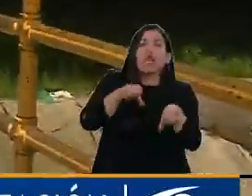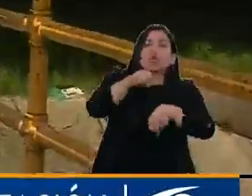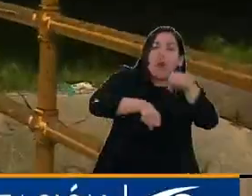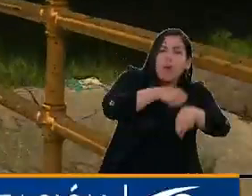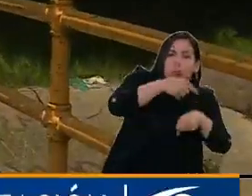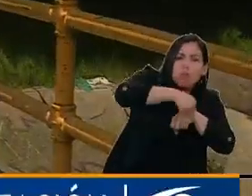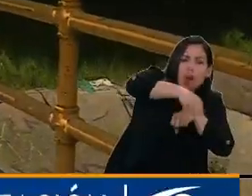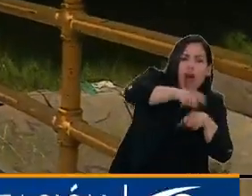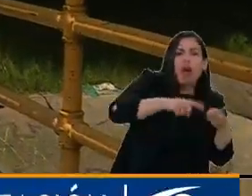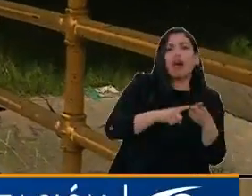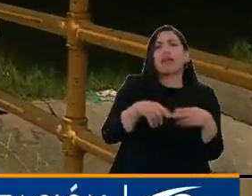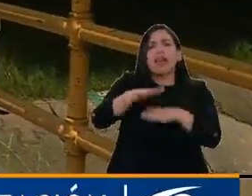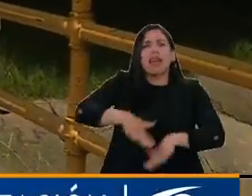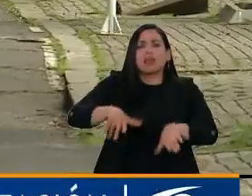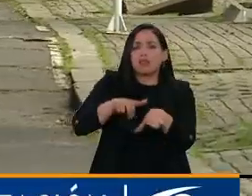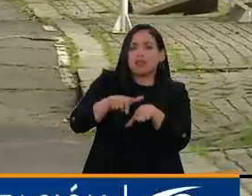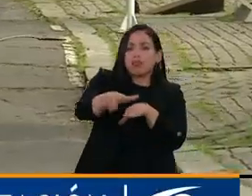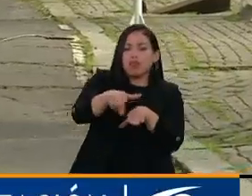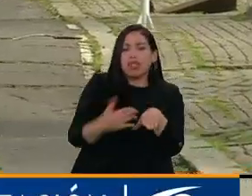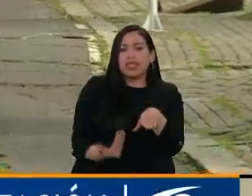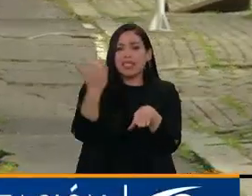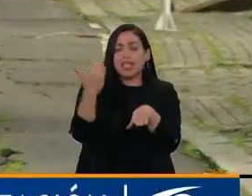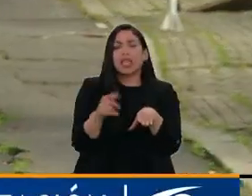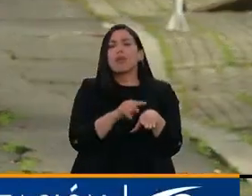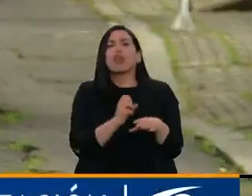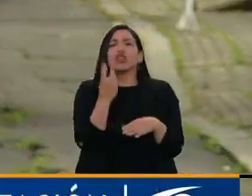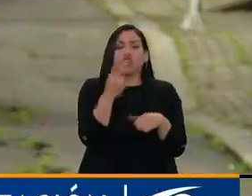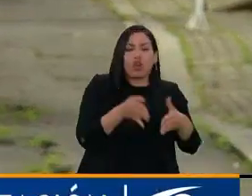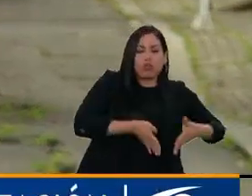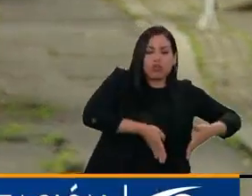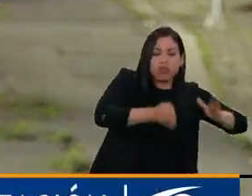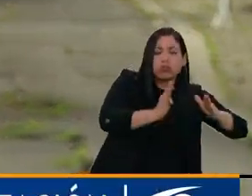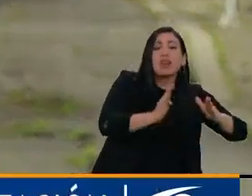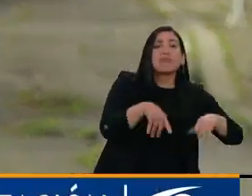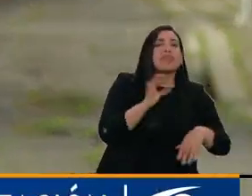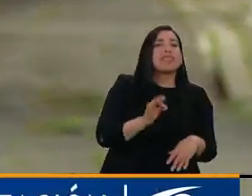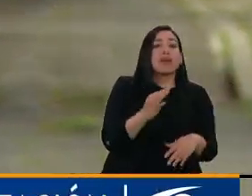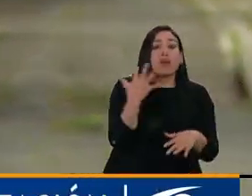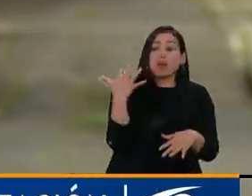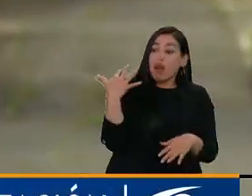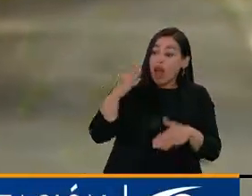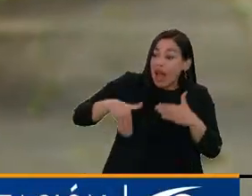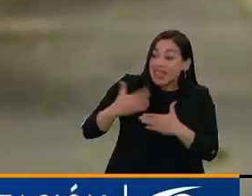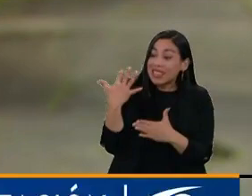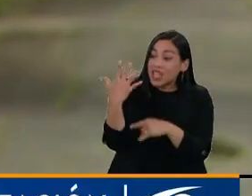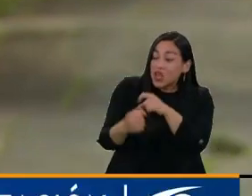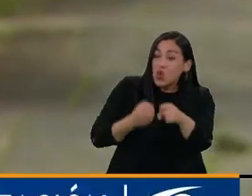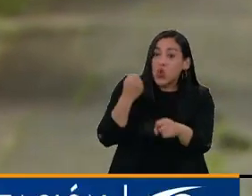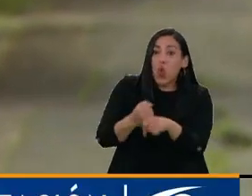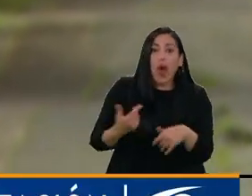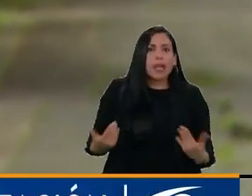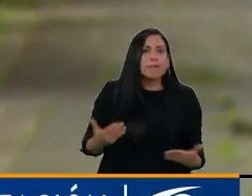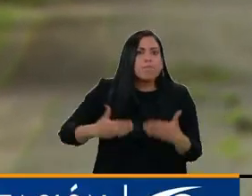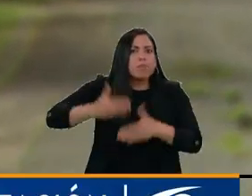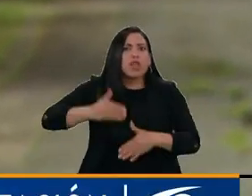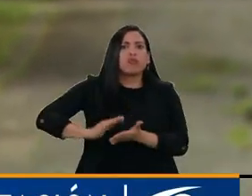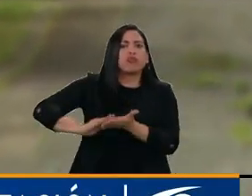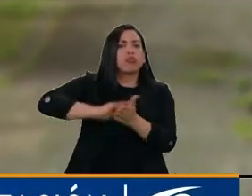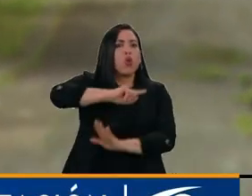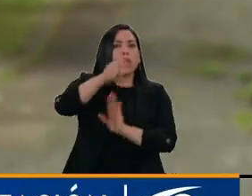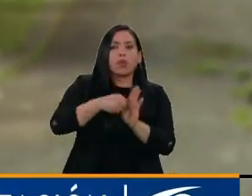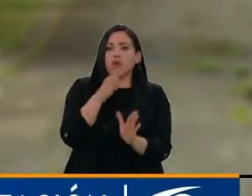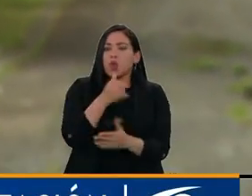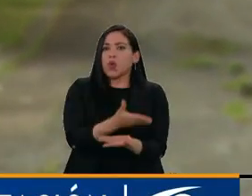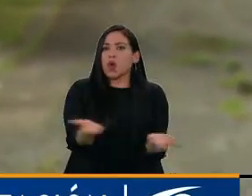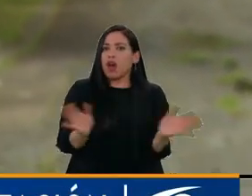ciclorruta, vía y espacio público, dividida en dos tramos, pero casi 5 años después, no hay indicios de ejecución de la